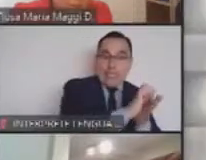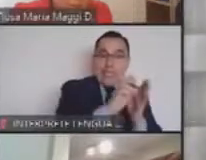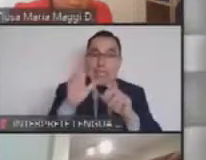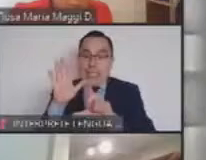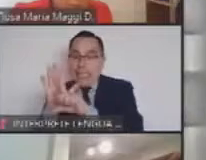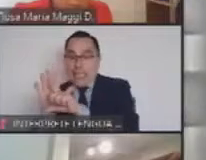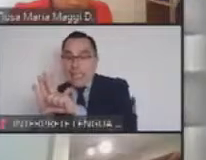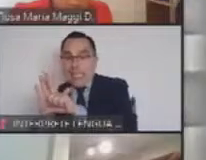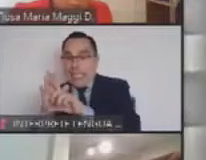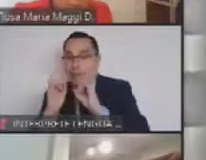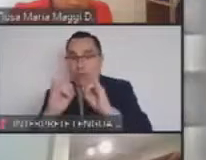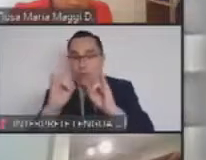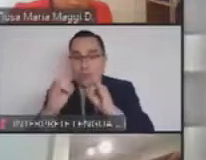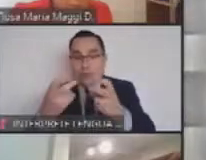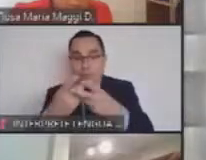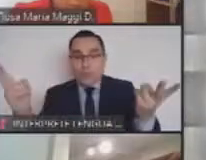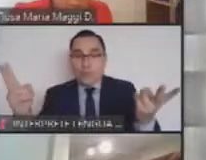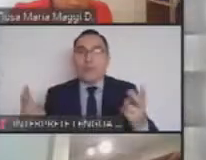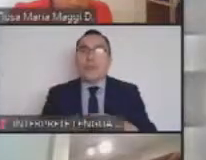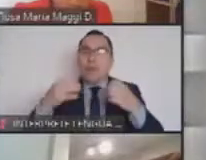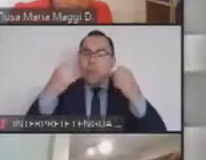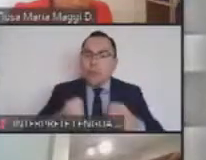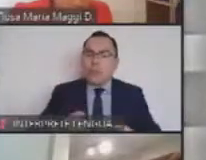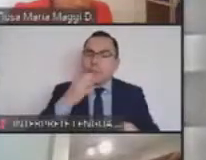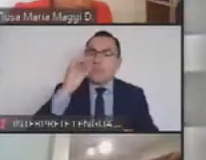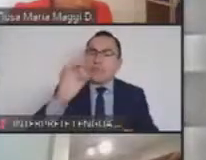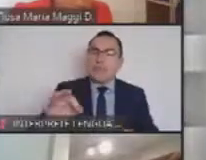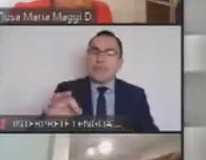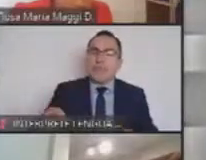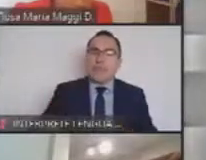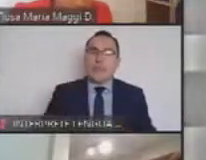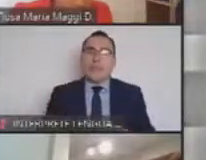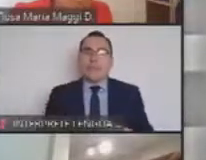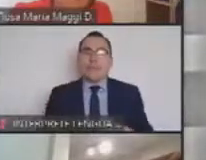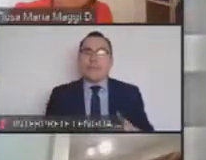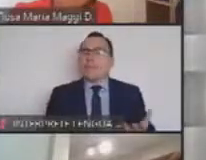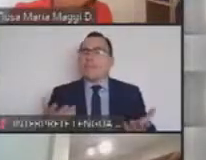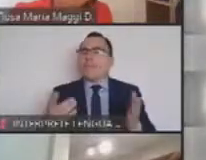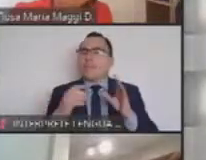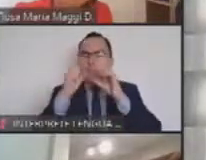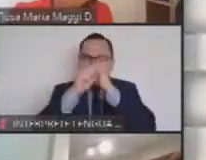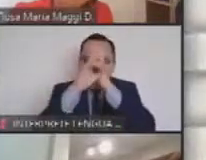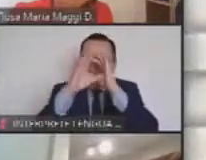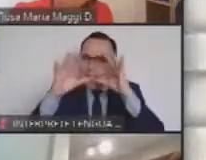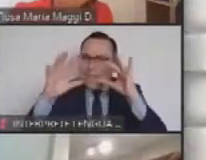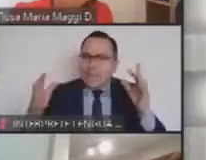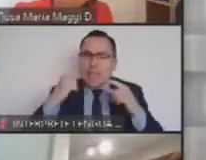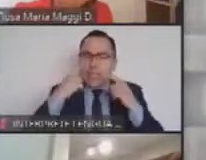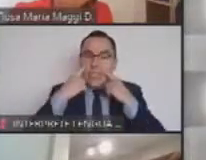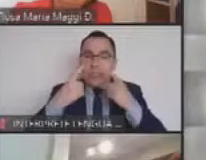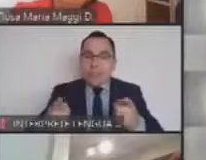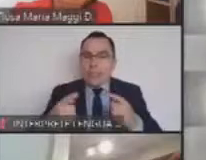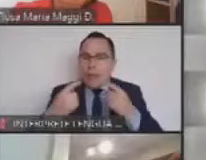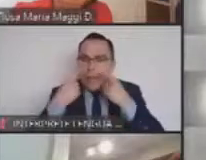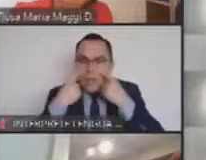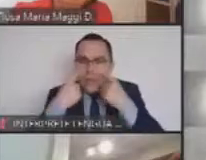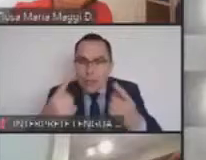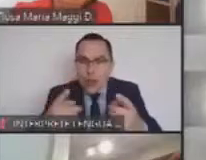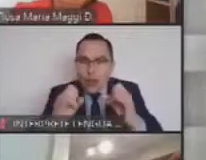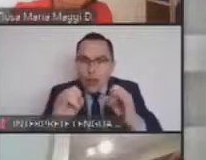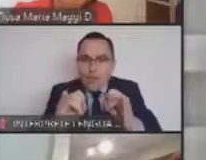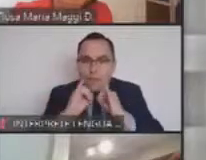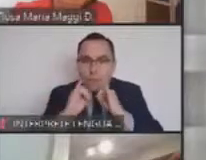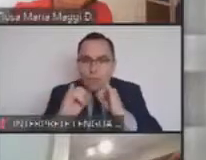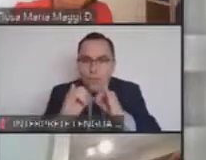la información pública, podemos decir que entendemos por transparencia la forma de conocer o hacer cognoscible